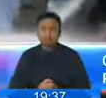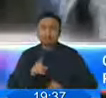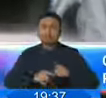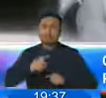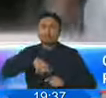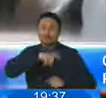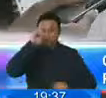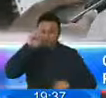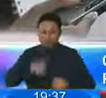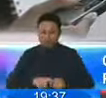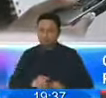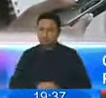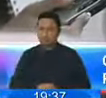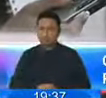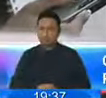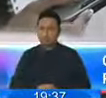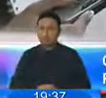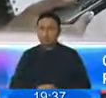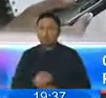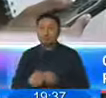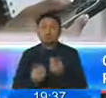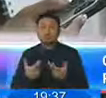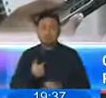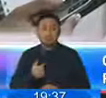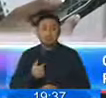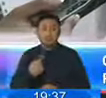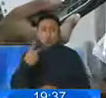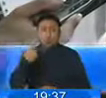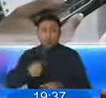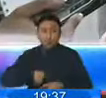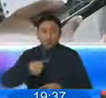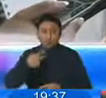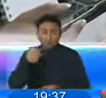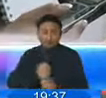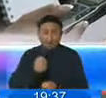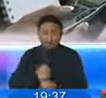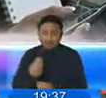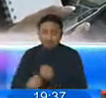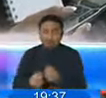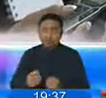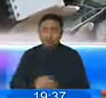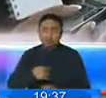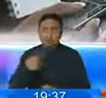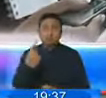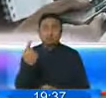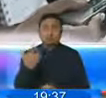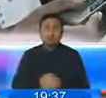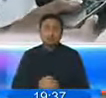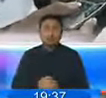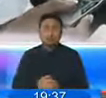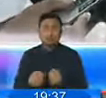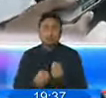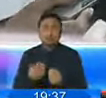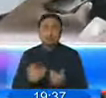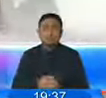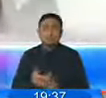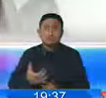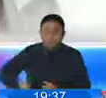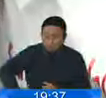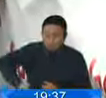no están de acuerdo. Y ahora, trabajo yo toda mi vida para que todo se habita para abajo. Yo soy sola a causa de eso, ¿dónde está el